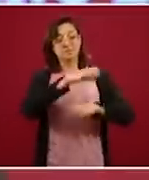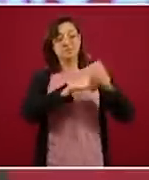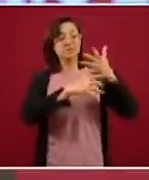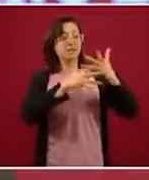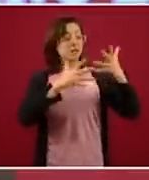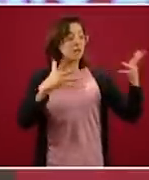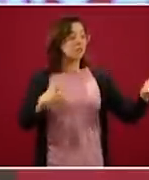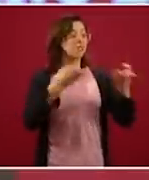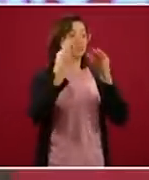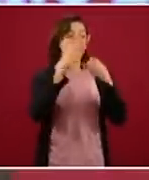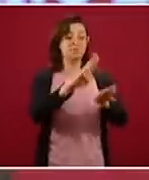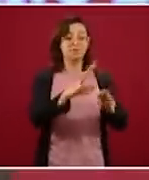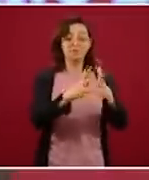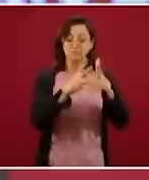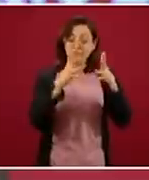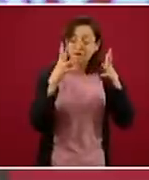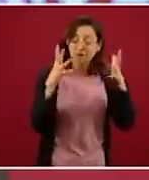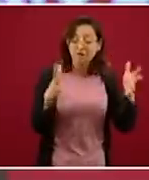grandes,